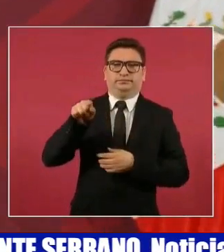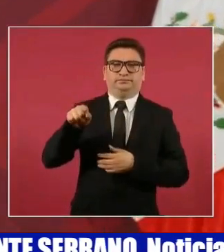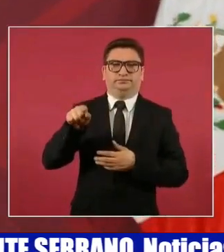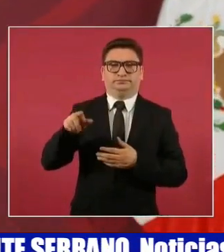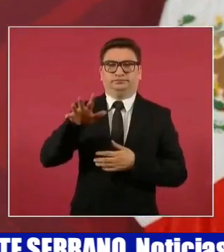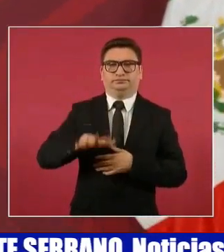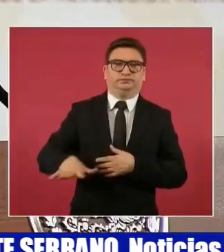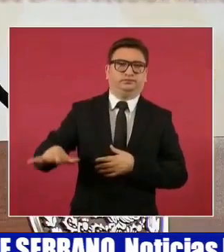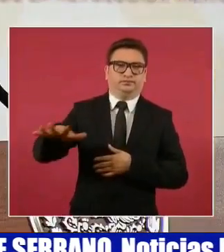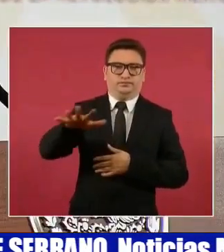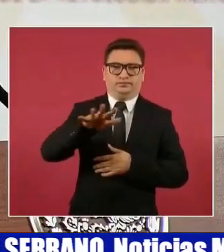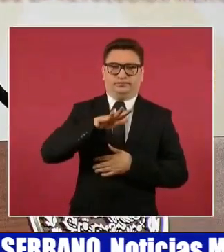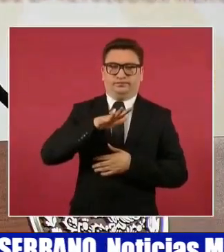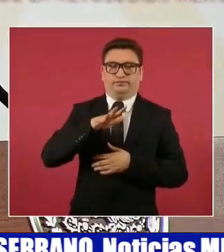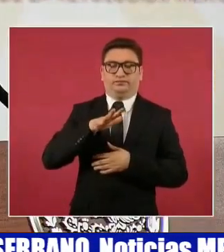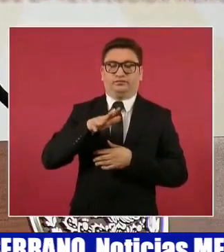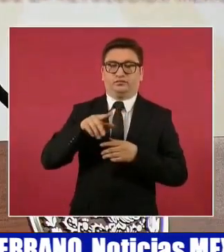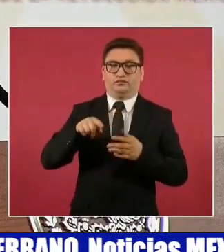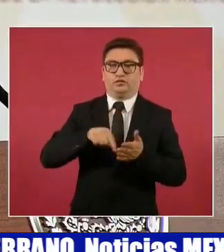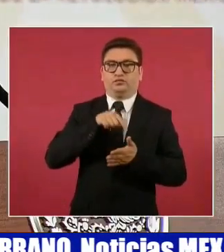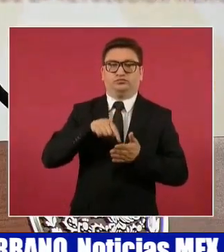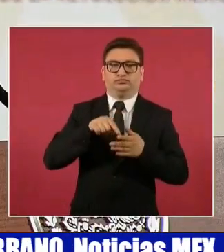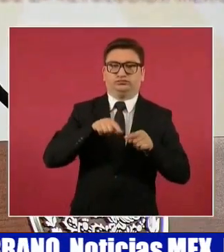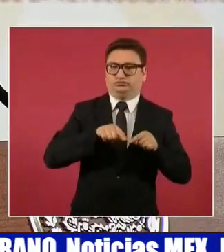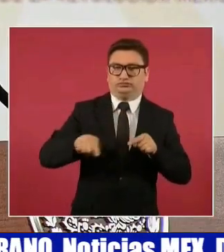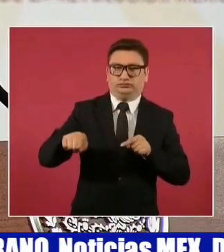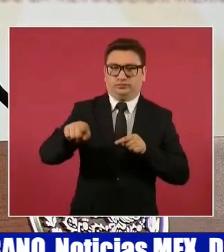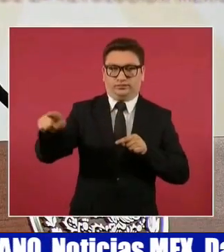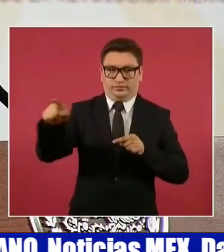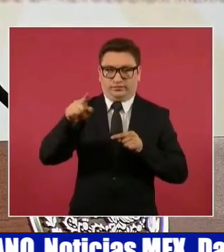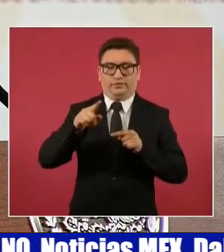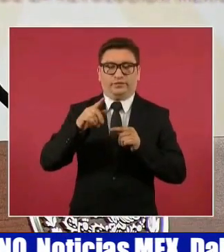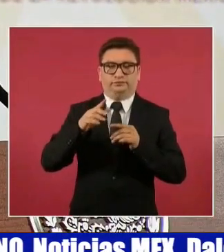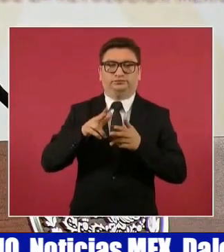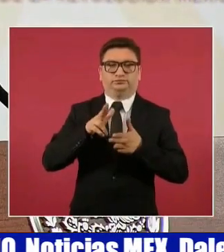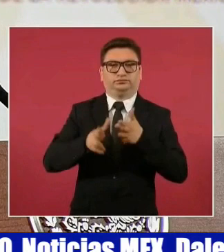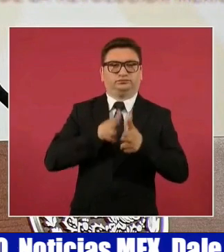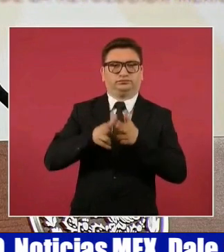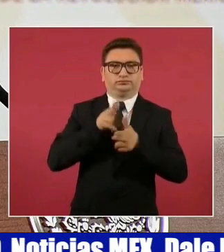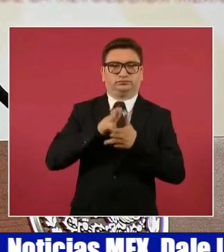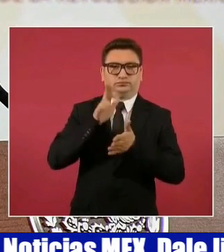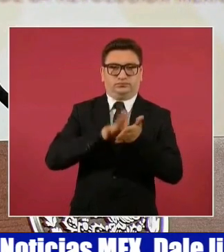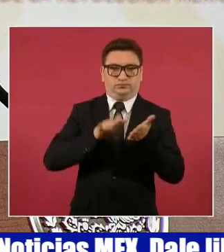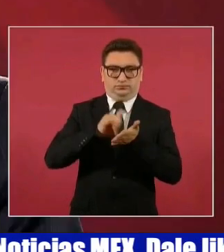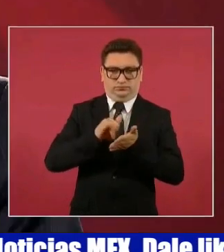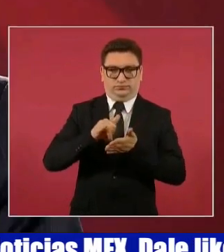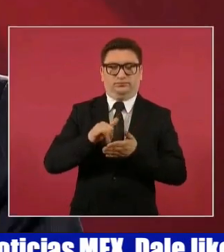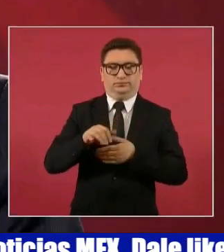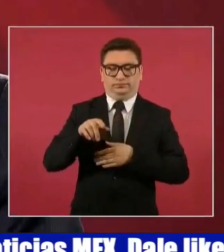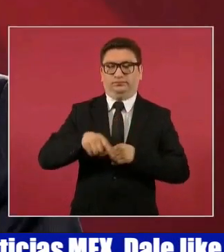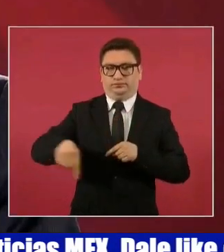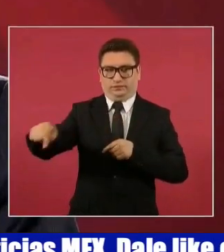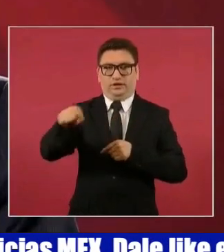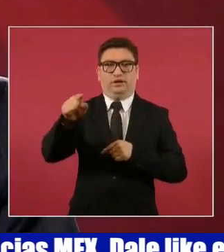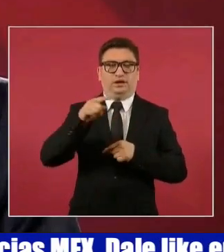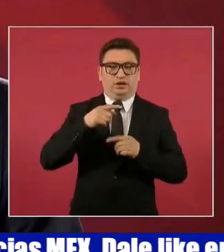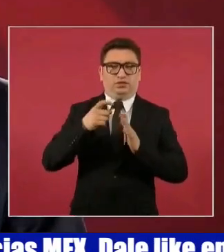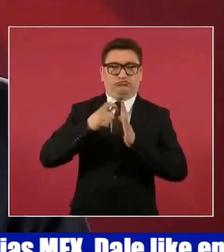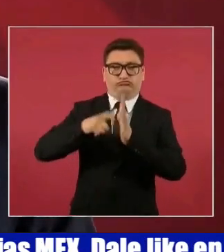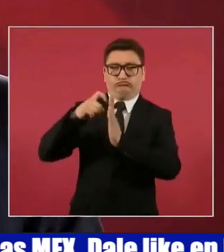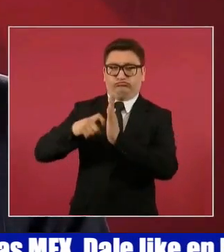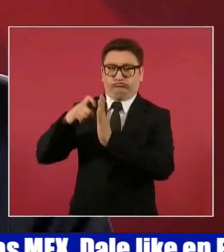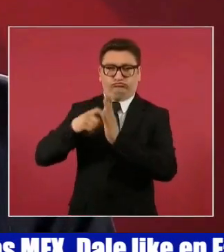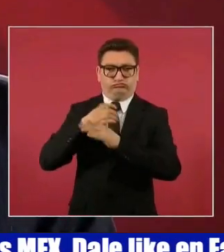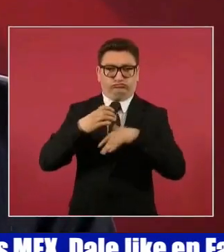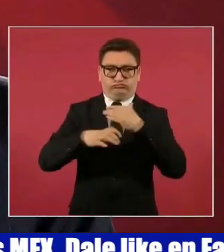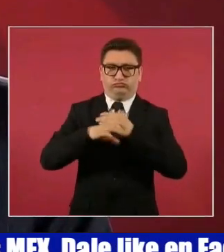de la mayoría del pueblo. Y bueno, confesó el presidente que ayer hizo un coraje porque otorgaron unas concesiones de